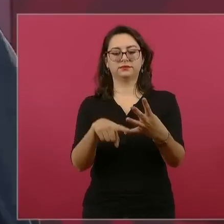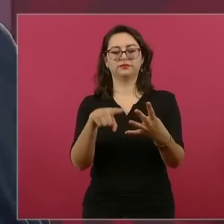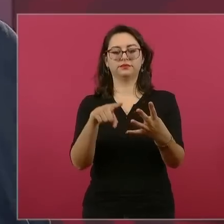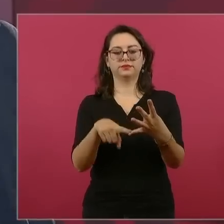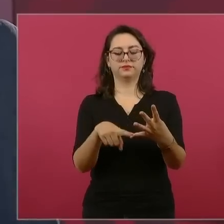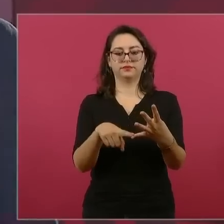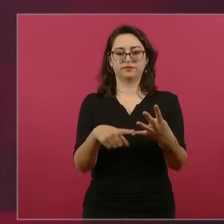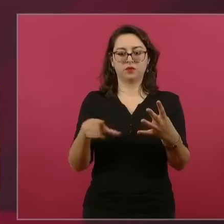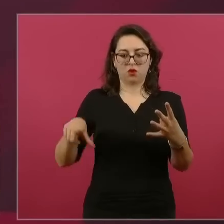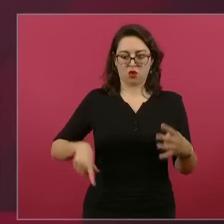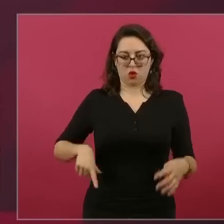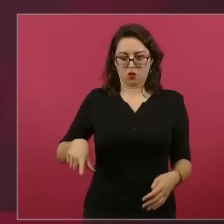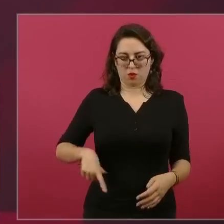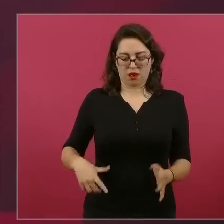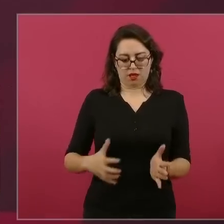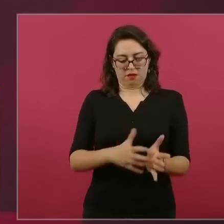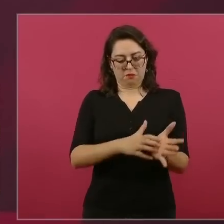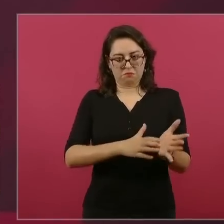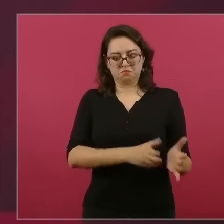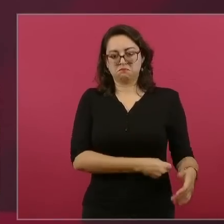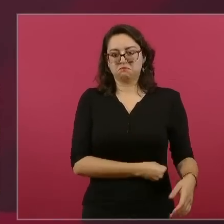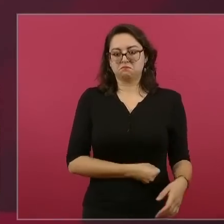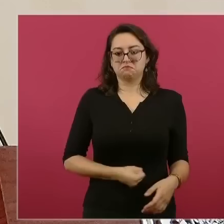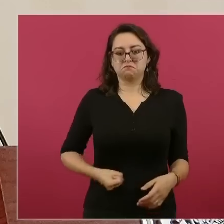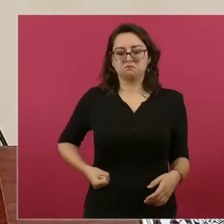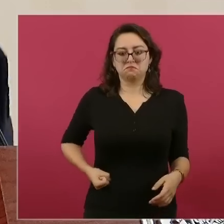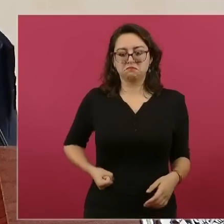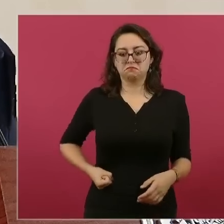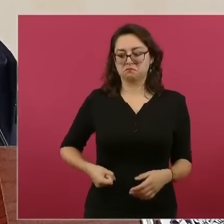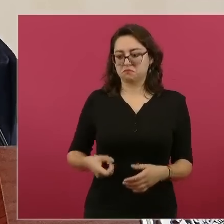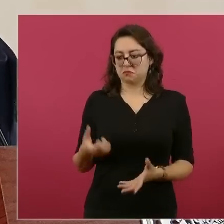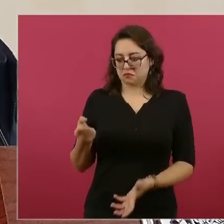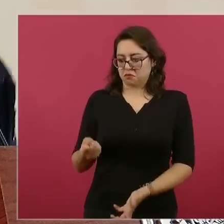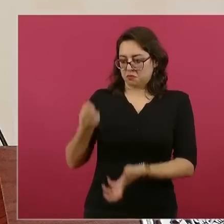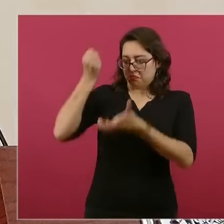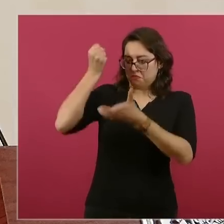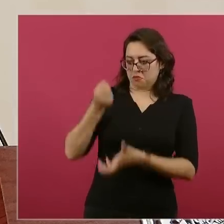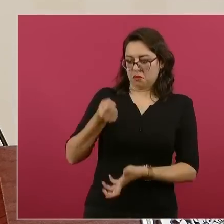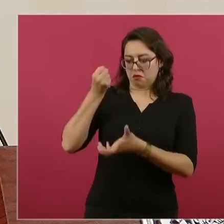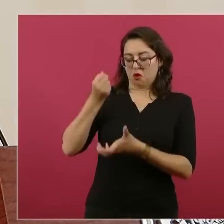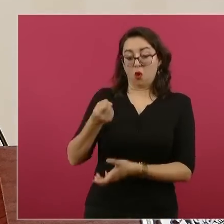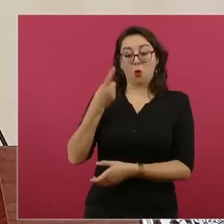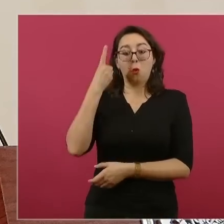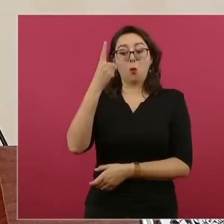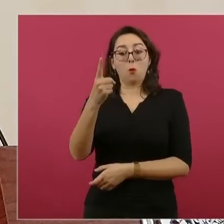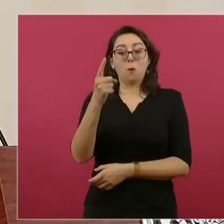por la austeridad, nos hemos ahorrado como $1 billón.